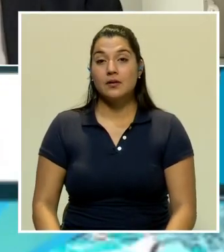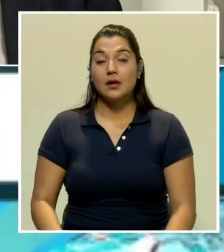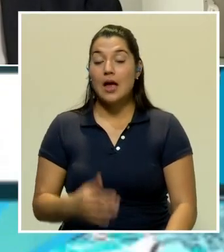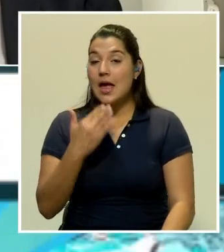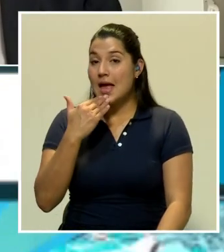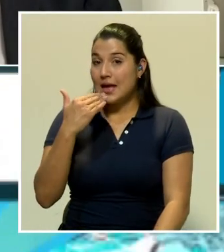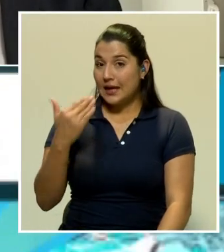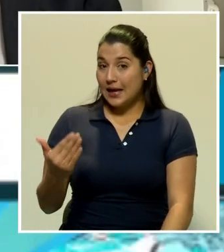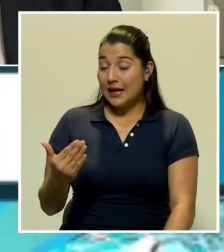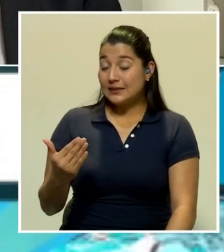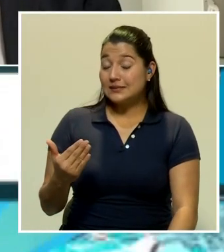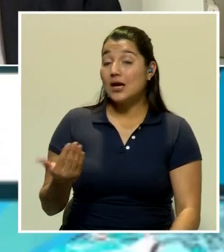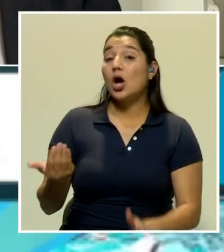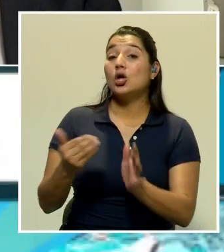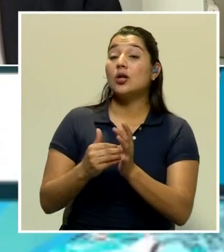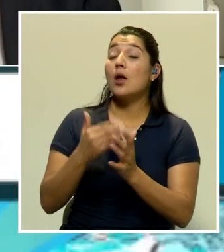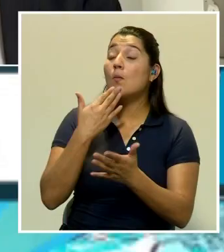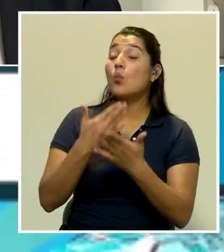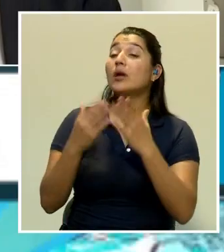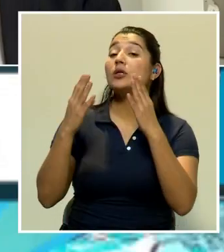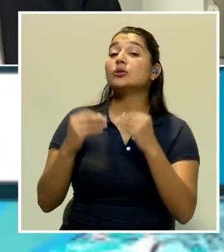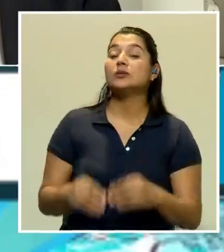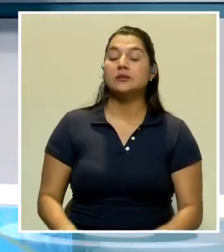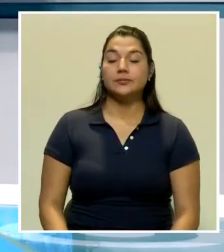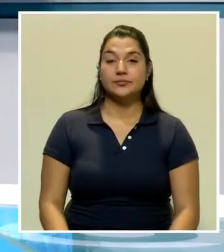Muchas gracias más una vez y buenas noches.